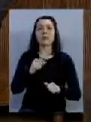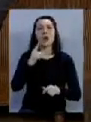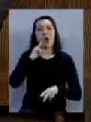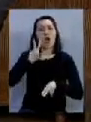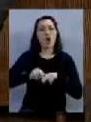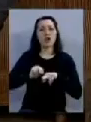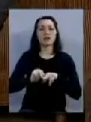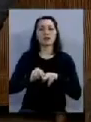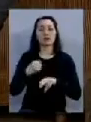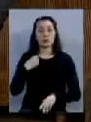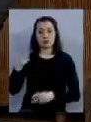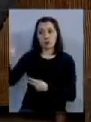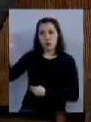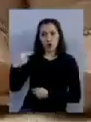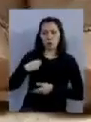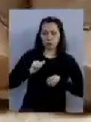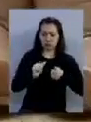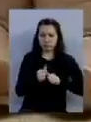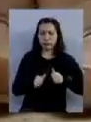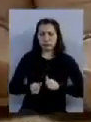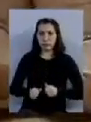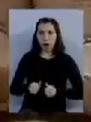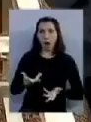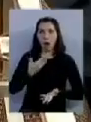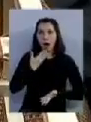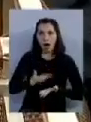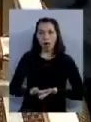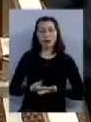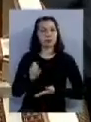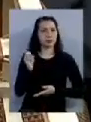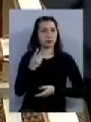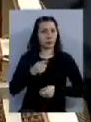encima llegan acá y uno lo ven haciendo el mueble. Es el segundo